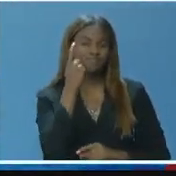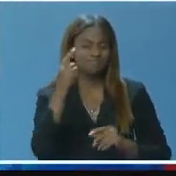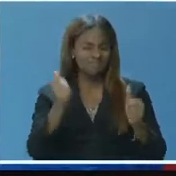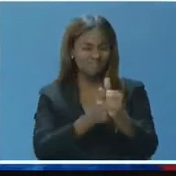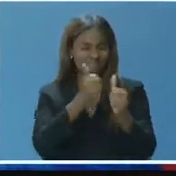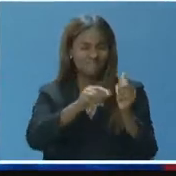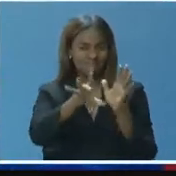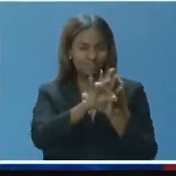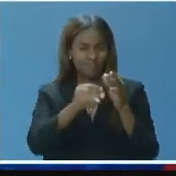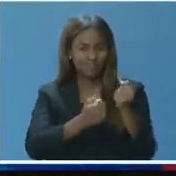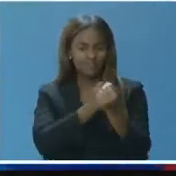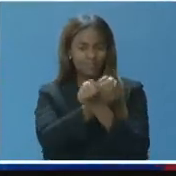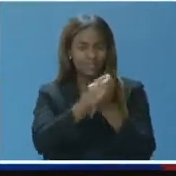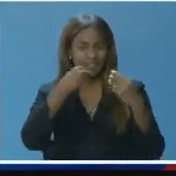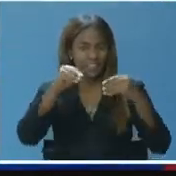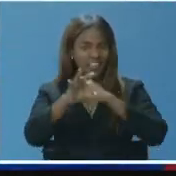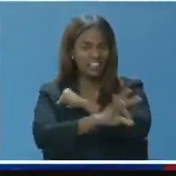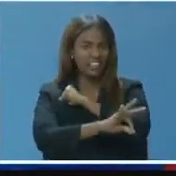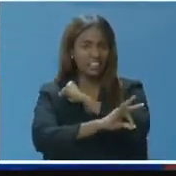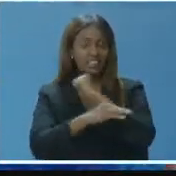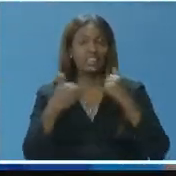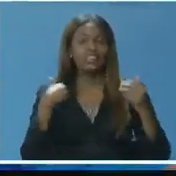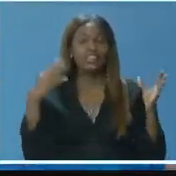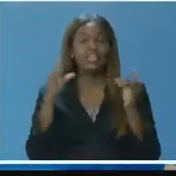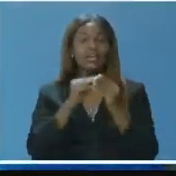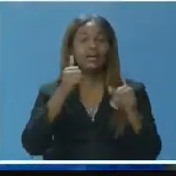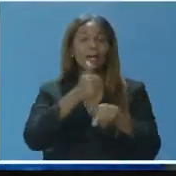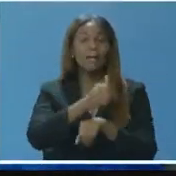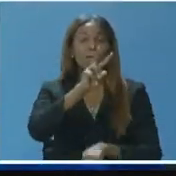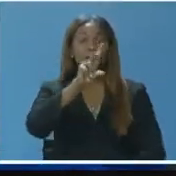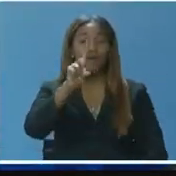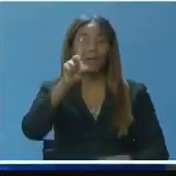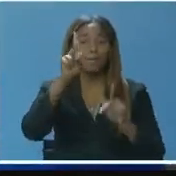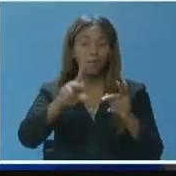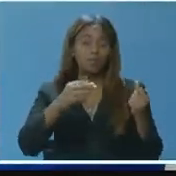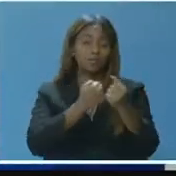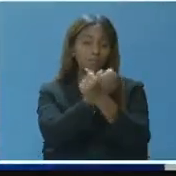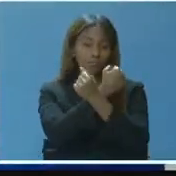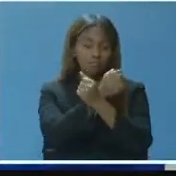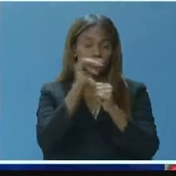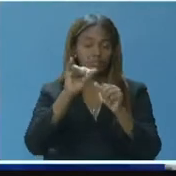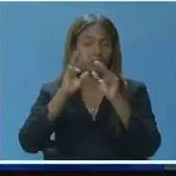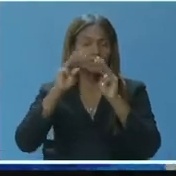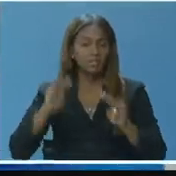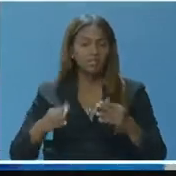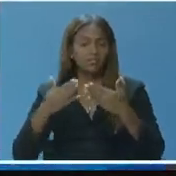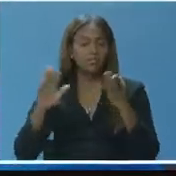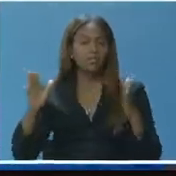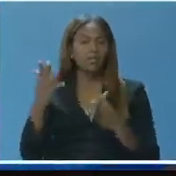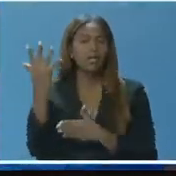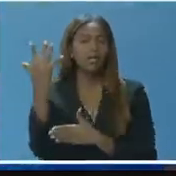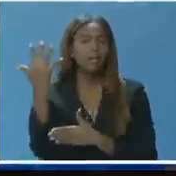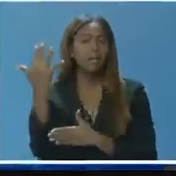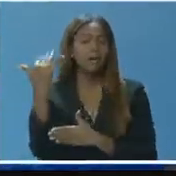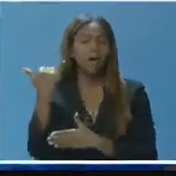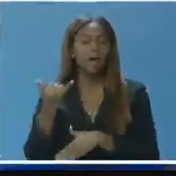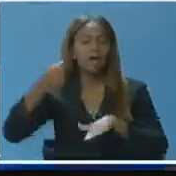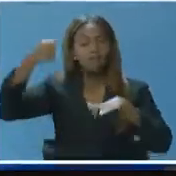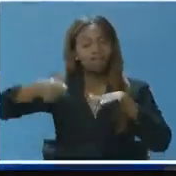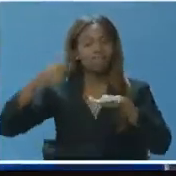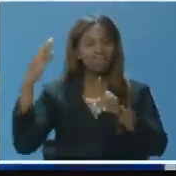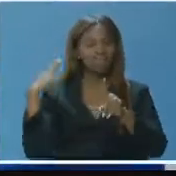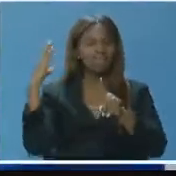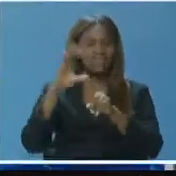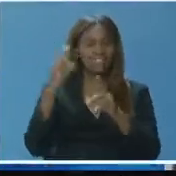activos y narcotráfico están siendo procesadas 21 personas, mientras que el Ministerio Público espera la designación de un juez especial